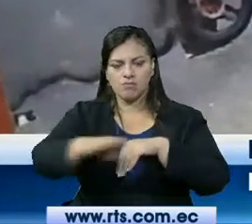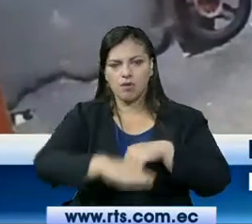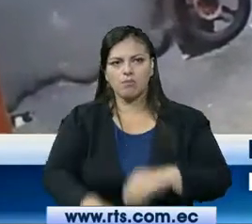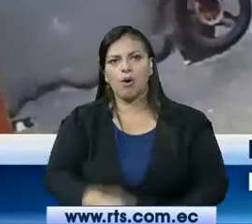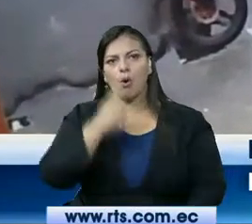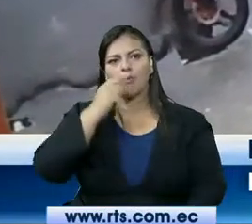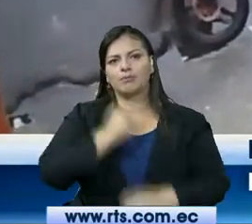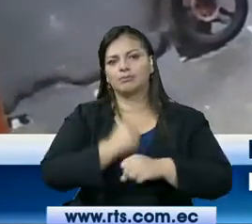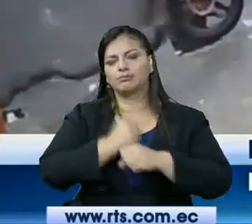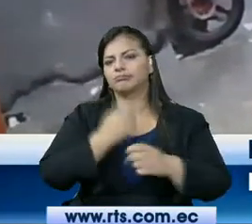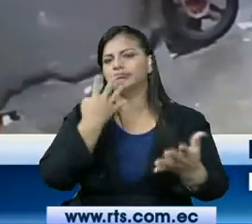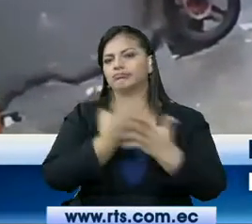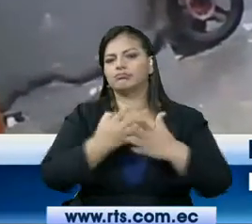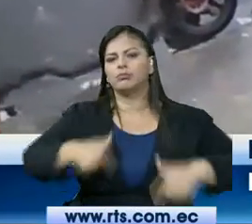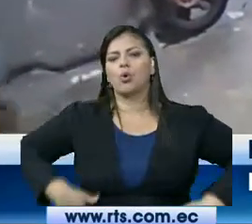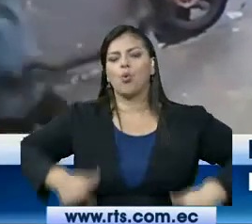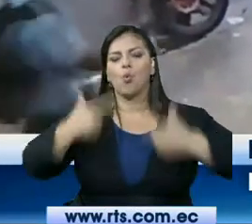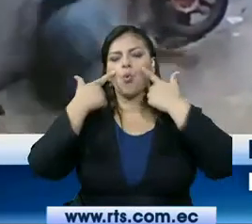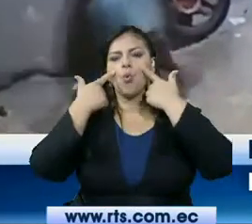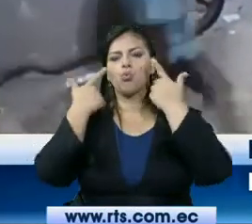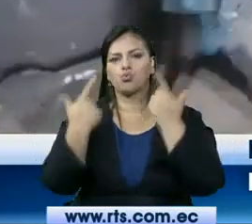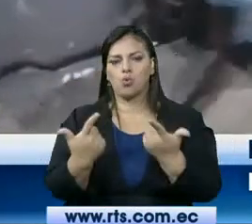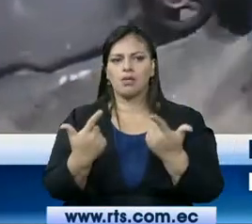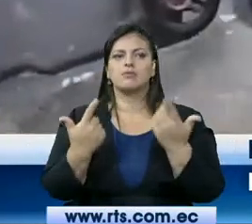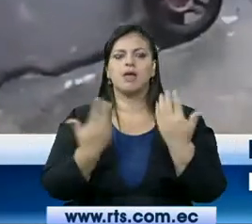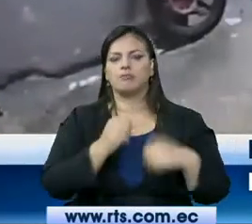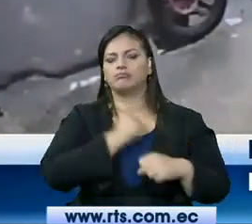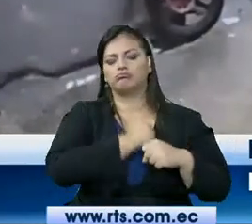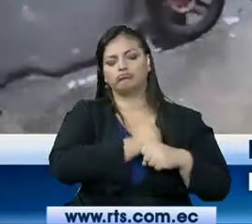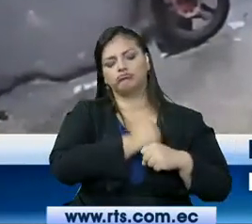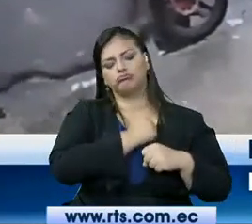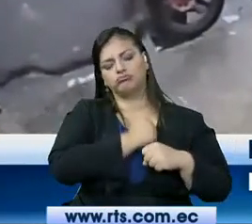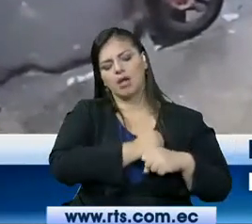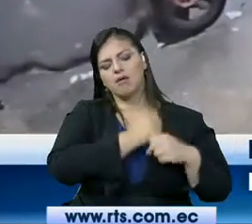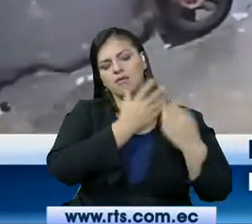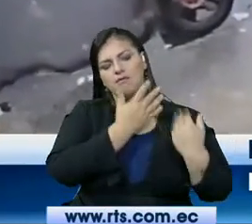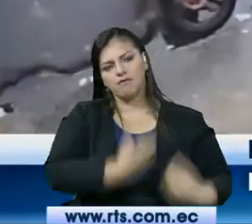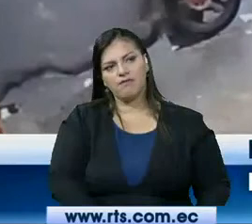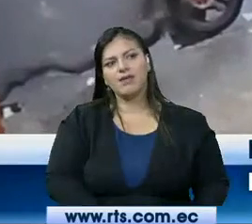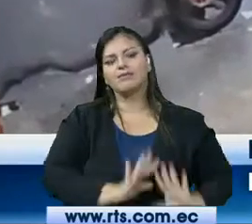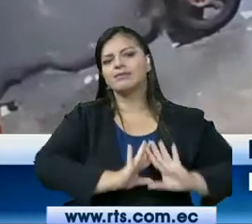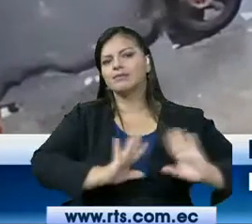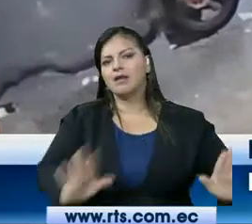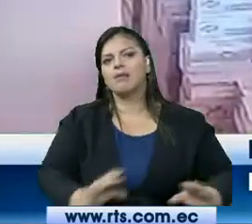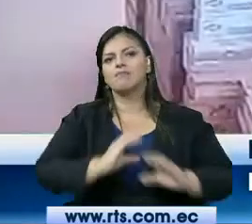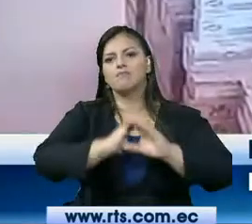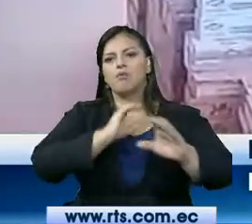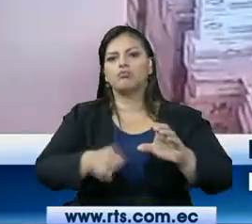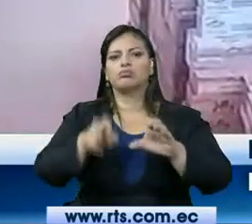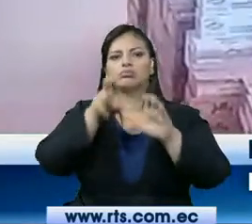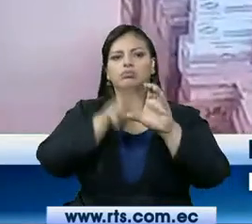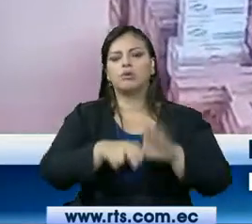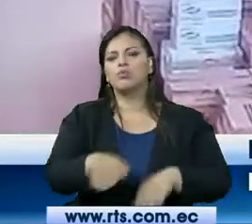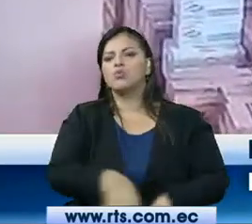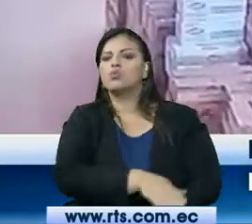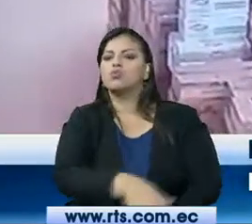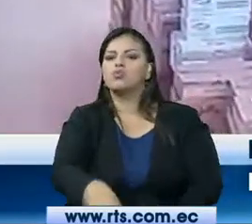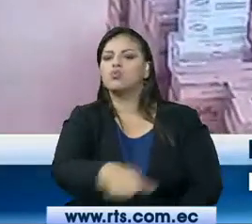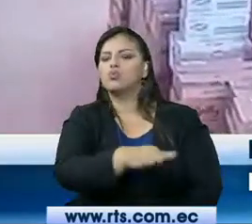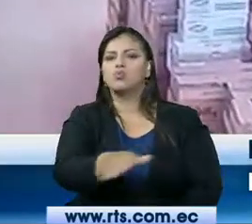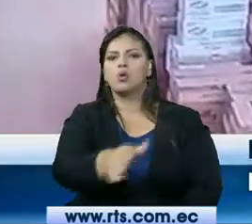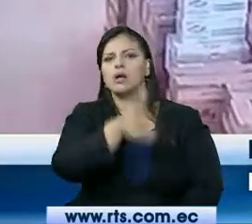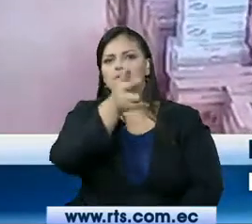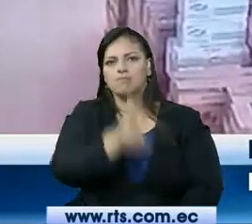Juan Carlos G. Se baja de un bus intercantonal, camina sin notar que es seguido por un sujeto. Cuando notó que no estaba